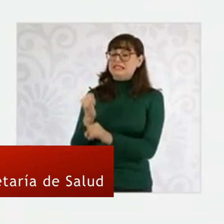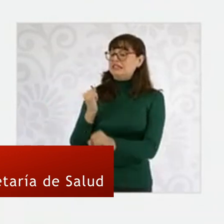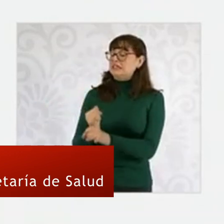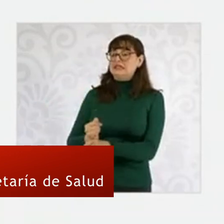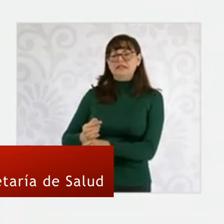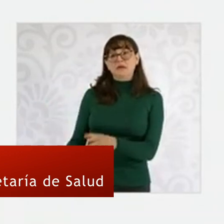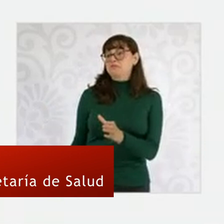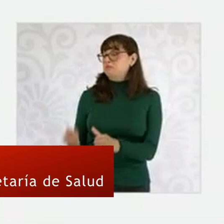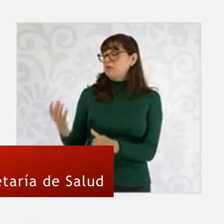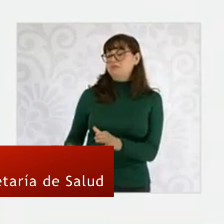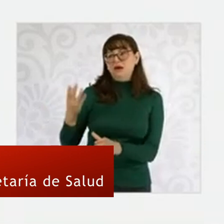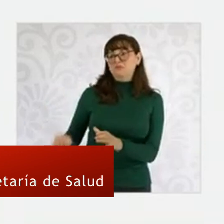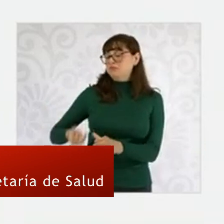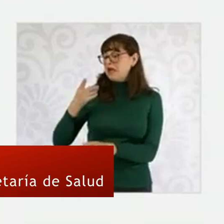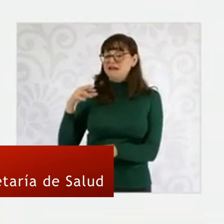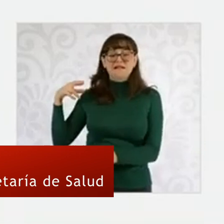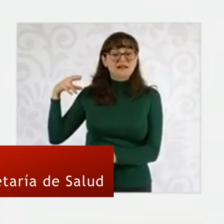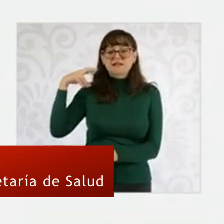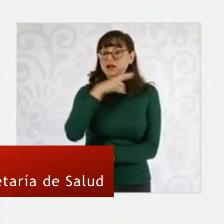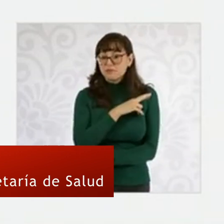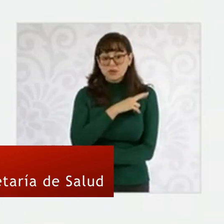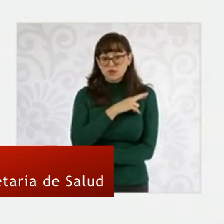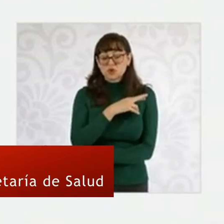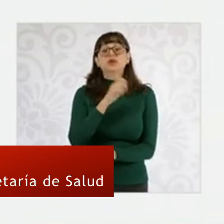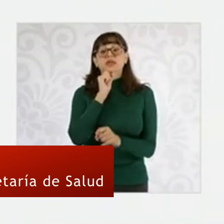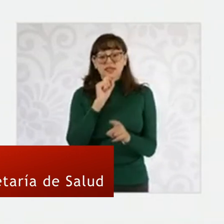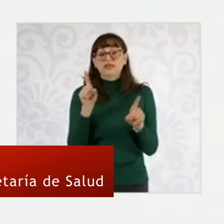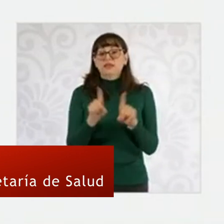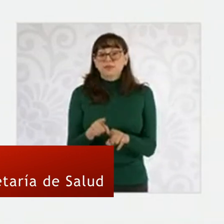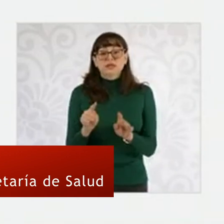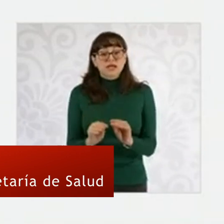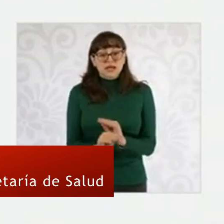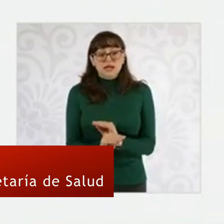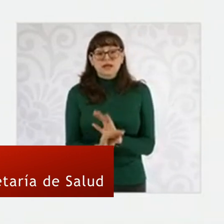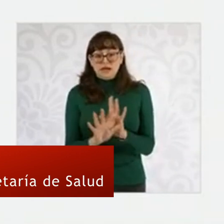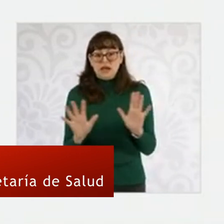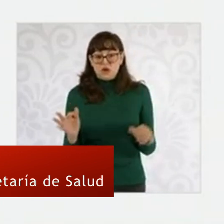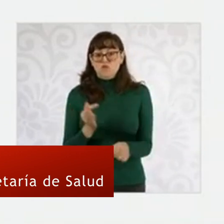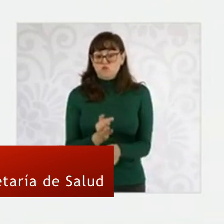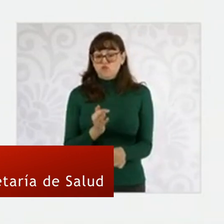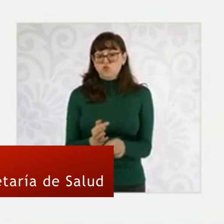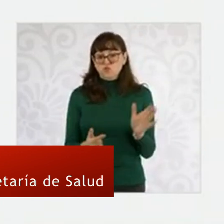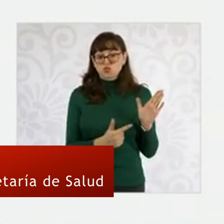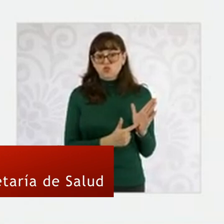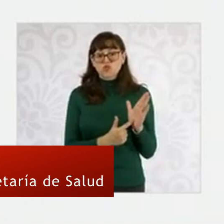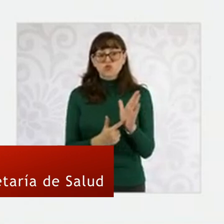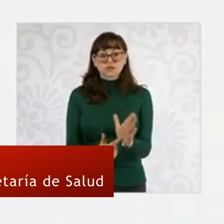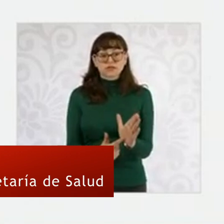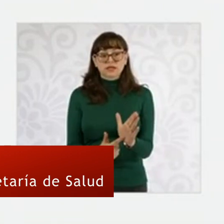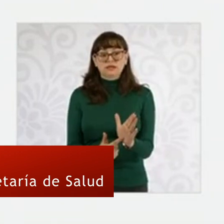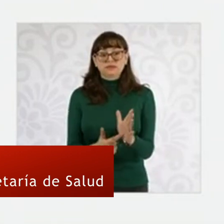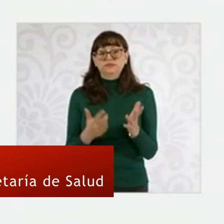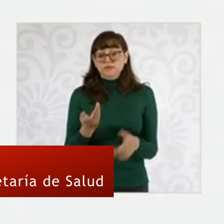manera digital. Además, y es muy claro en el ejercicio que les voy a presentar, una definición clara y